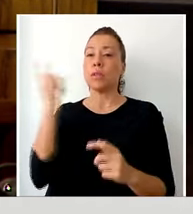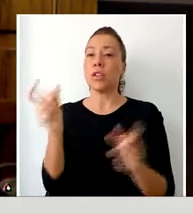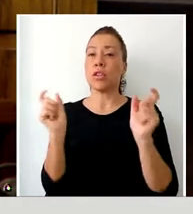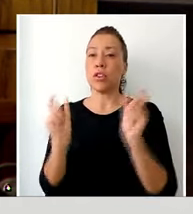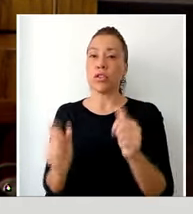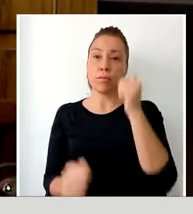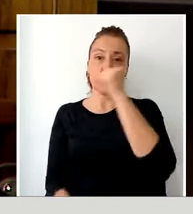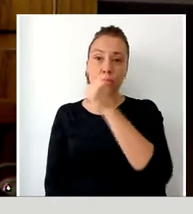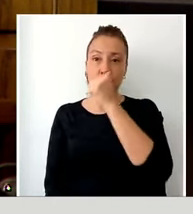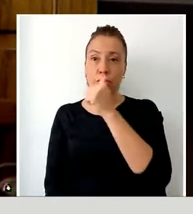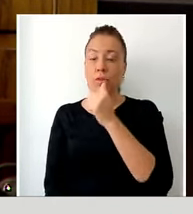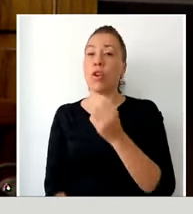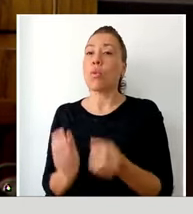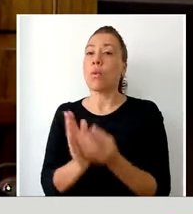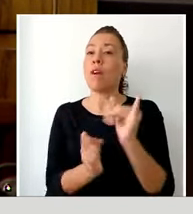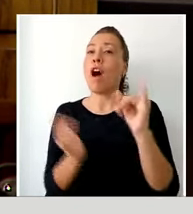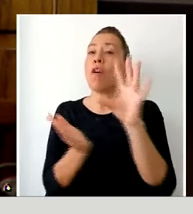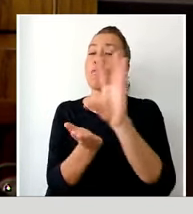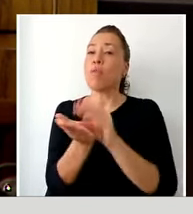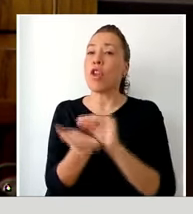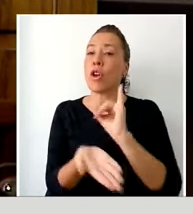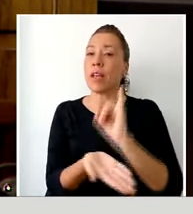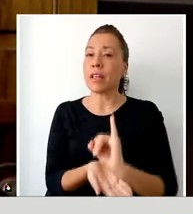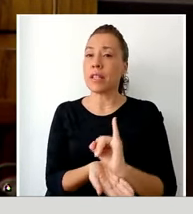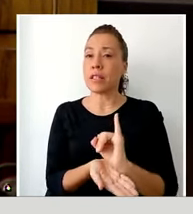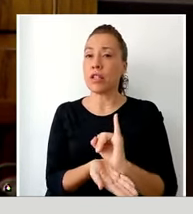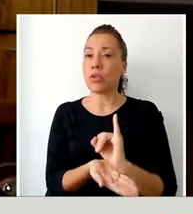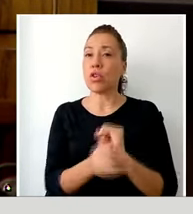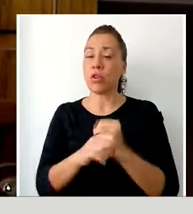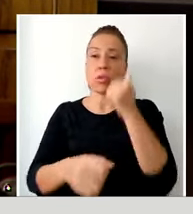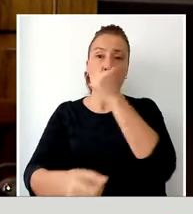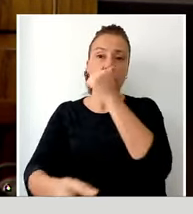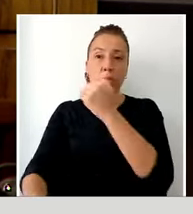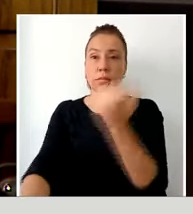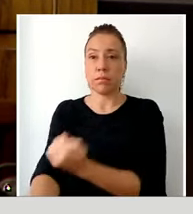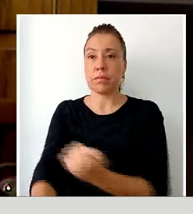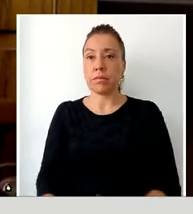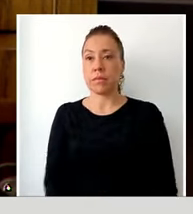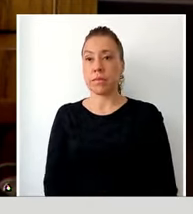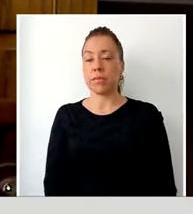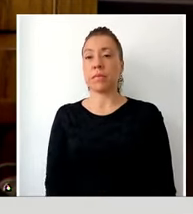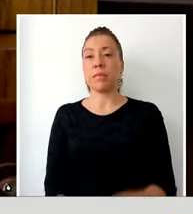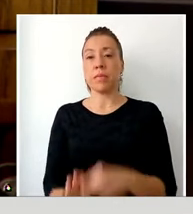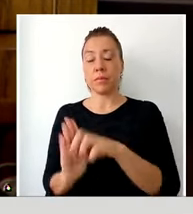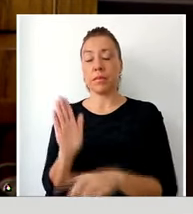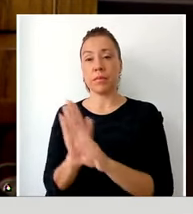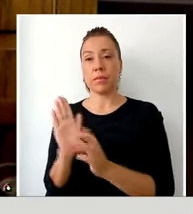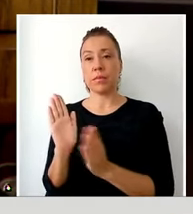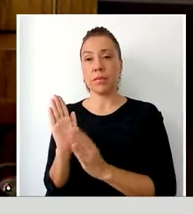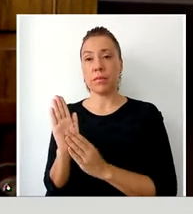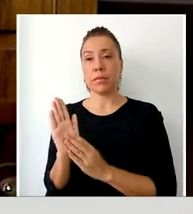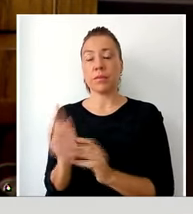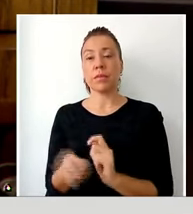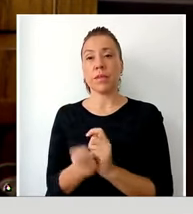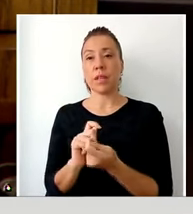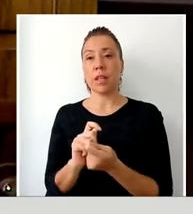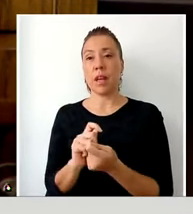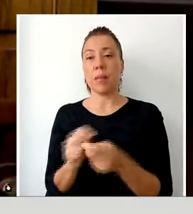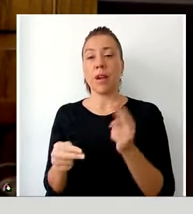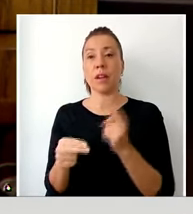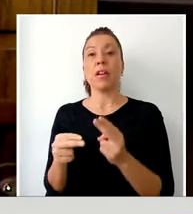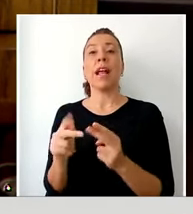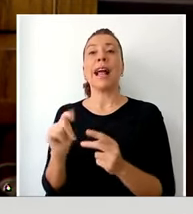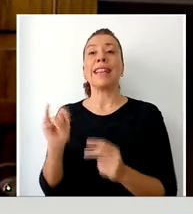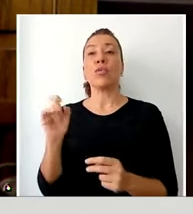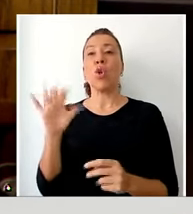un nuevo modelo institucional antidopagio el proyecto de ley que modifica el título quinto de la ley